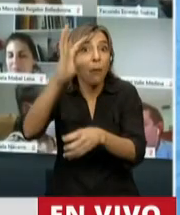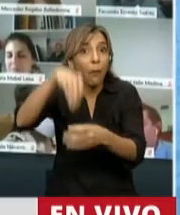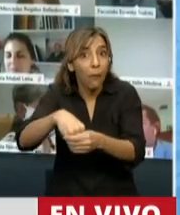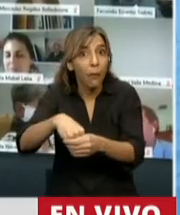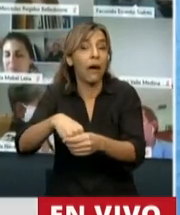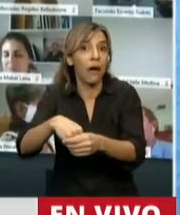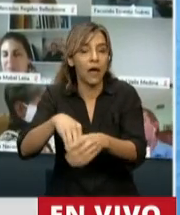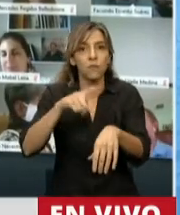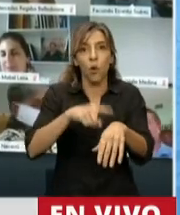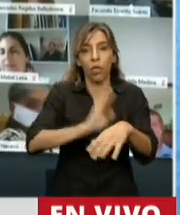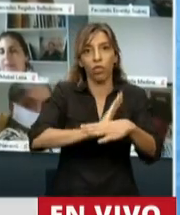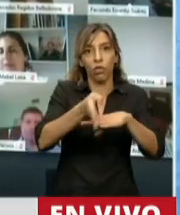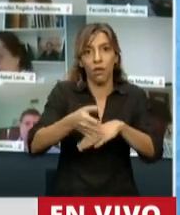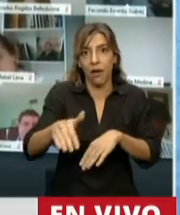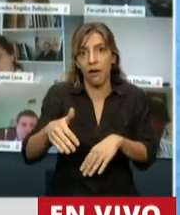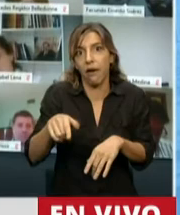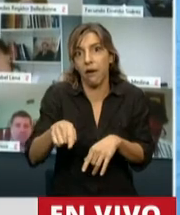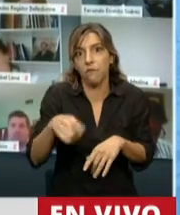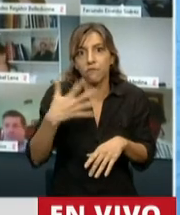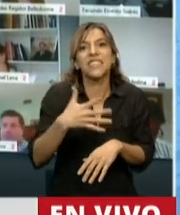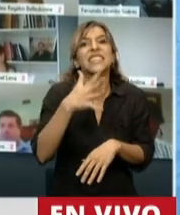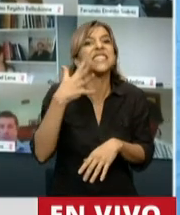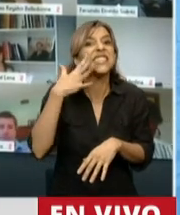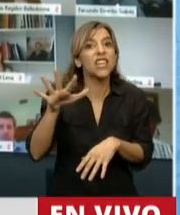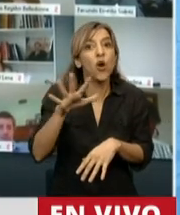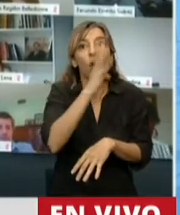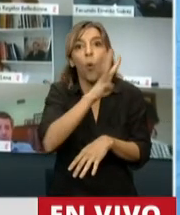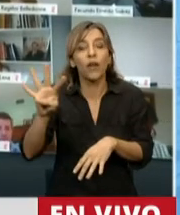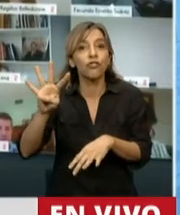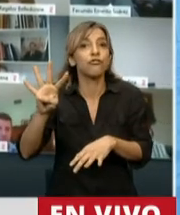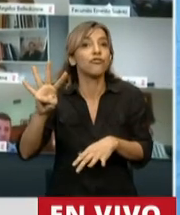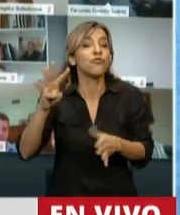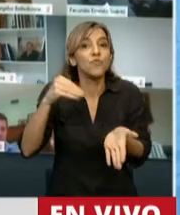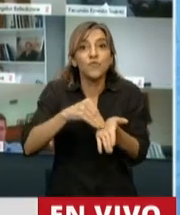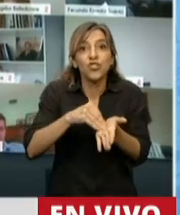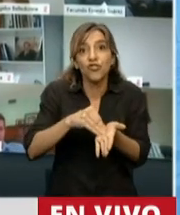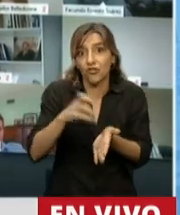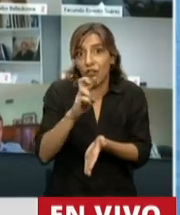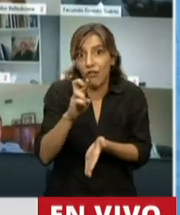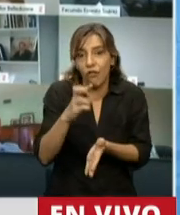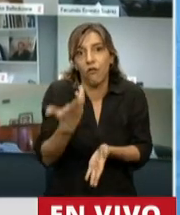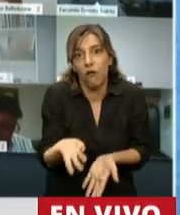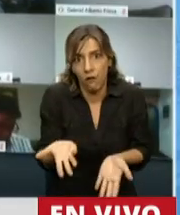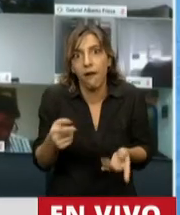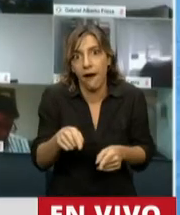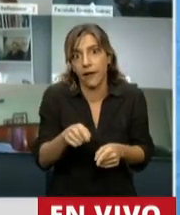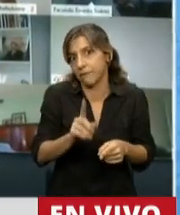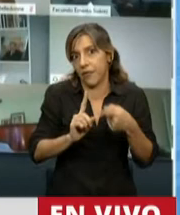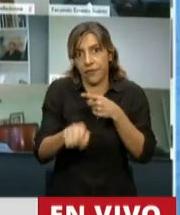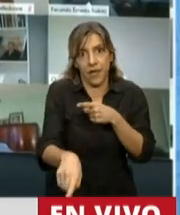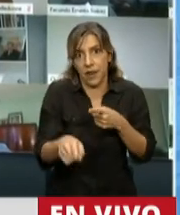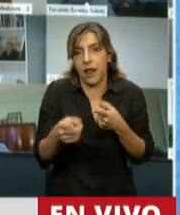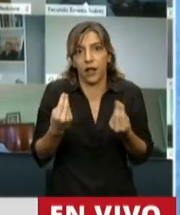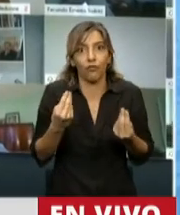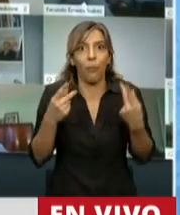país como divisa 5.400 millones de dólares, con lo cual en Tierra del Fuego nosotros lo consideramos una industria con el valor agregado